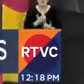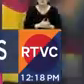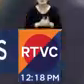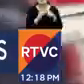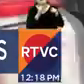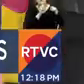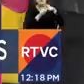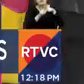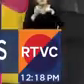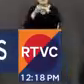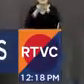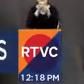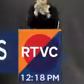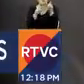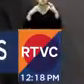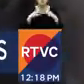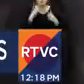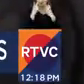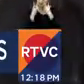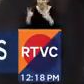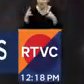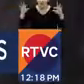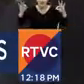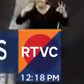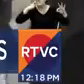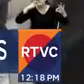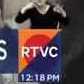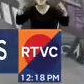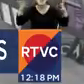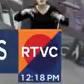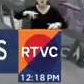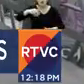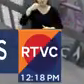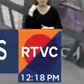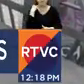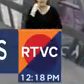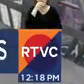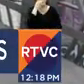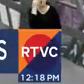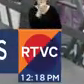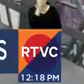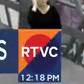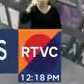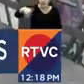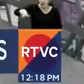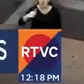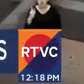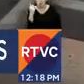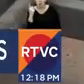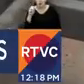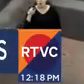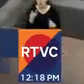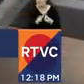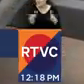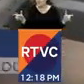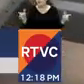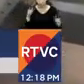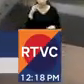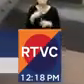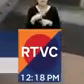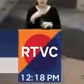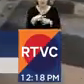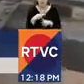a la ciudadanía que denuncie el robo de las láminas de los puentes peatonales, ya que la ausencia de una o varias de ellas representa un